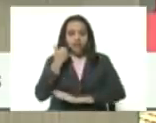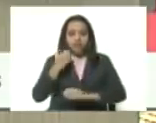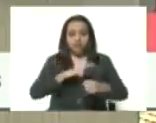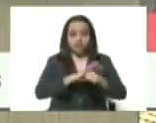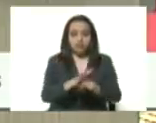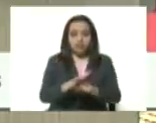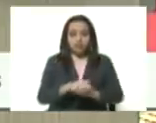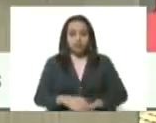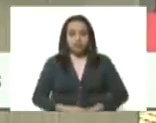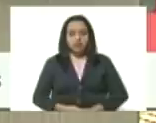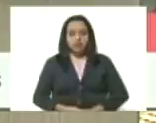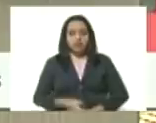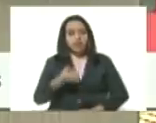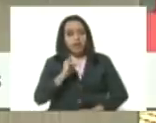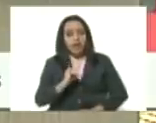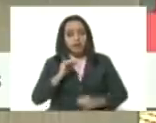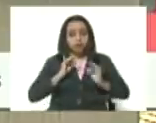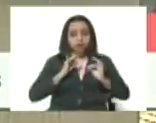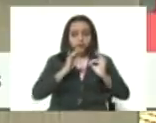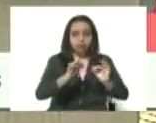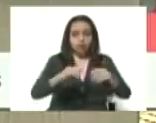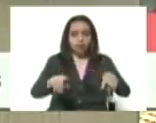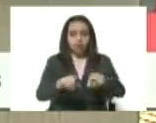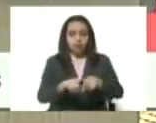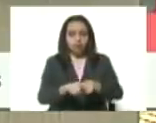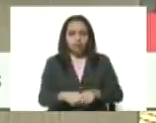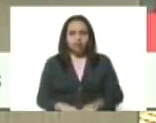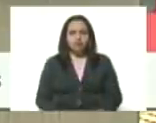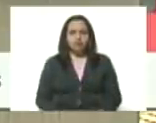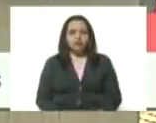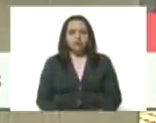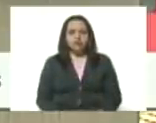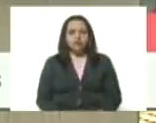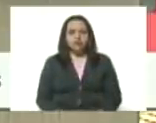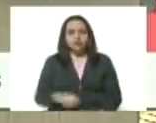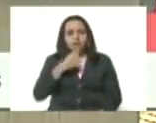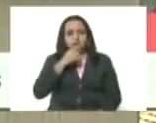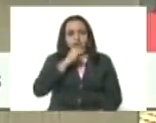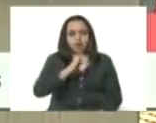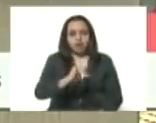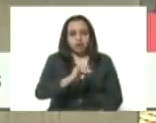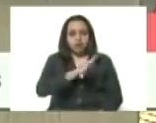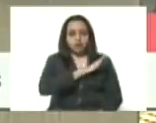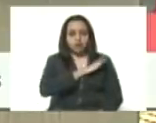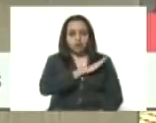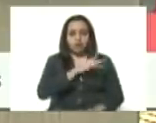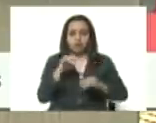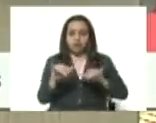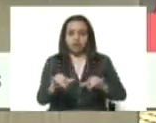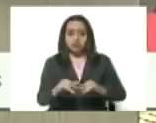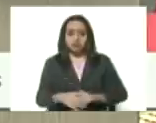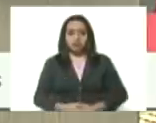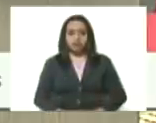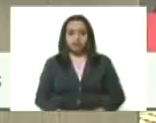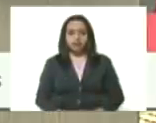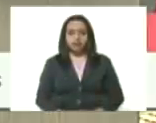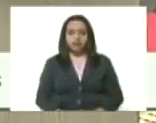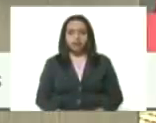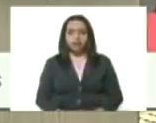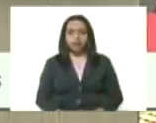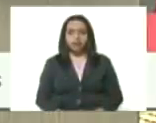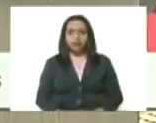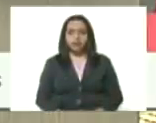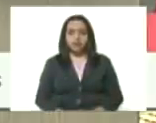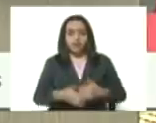y por tanto son contagiosos. La buena noticia que tenemos asimismo es que ya